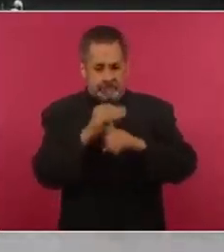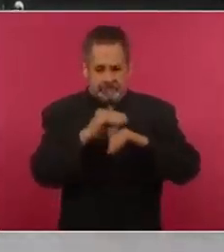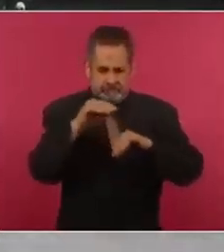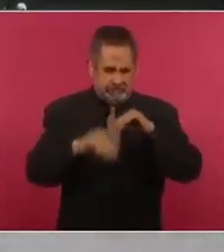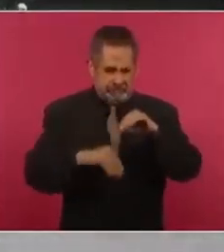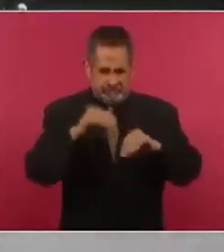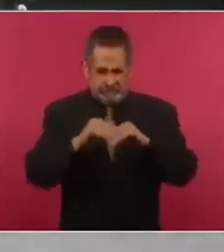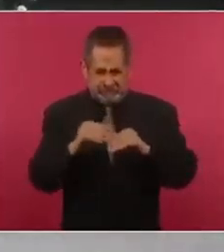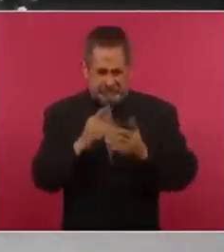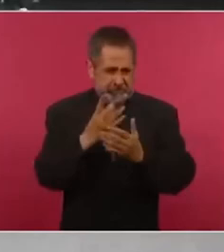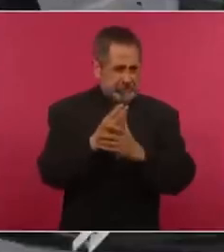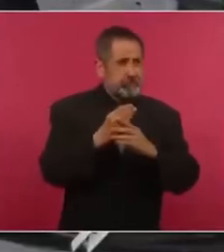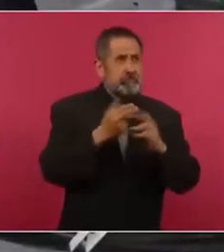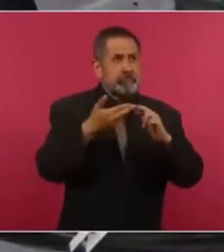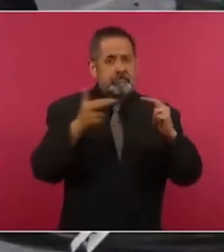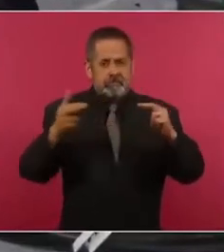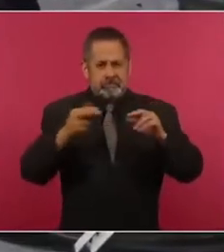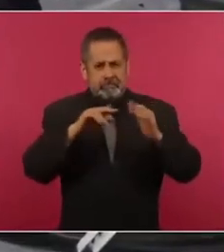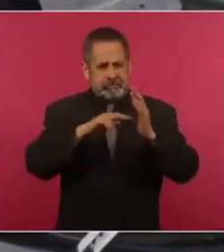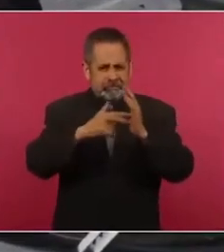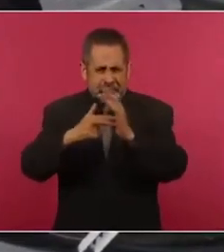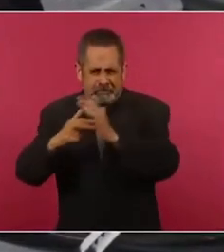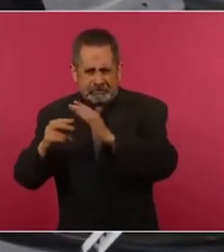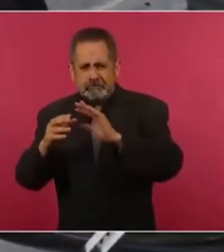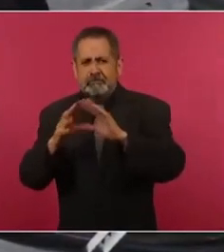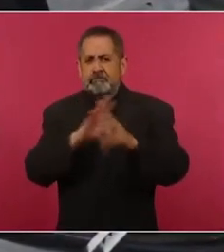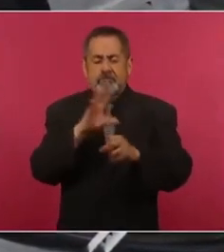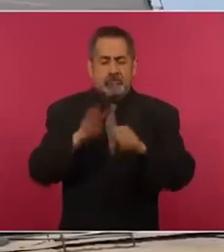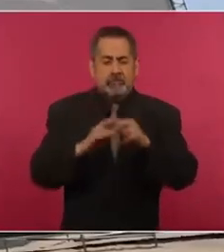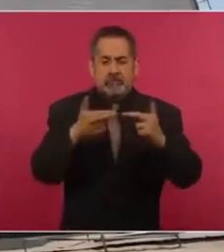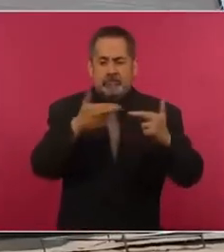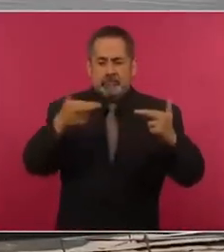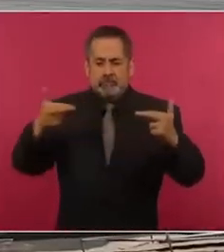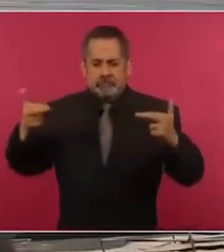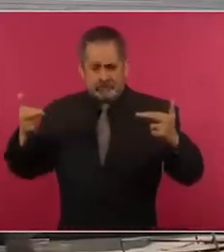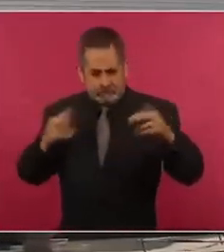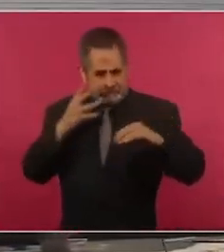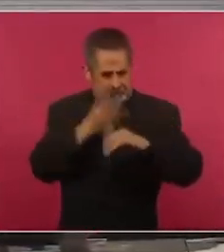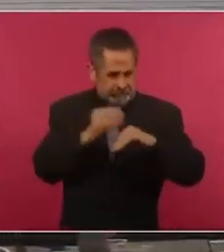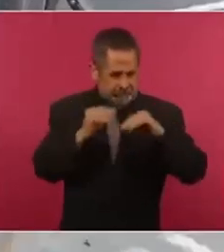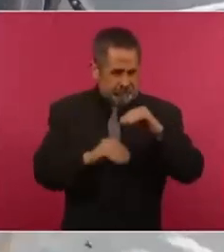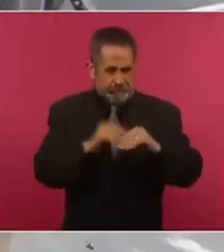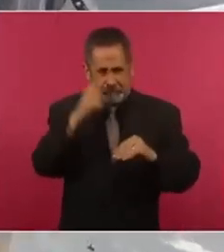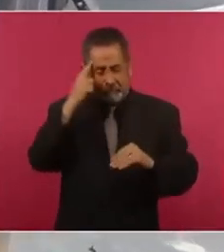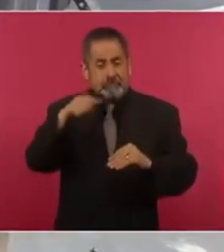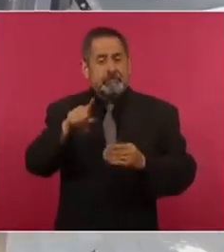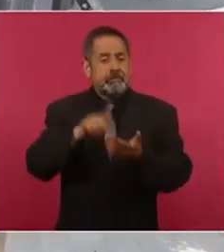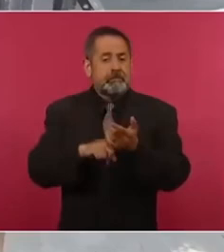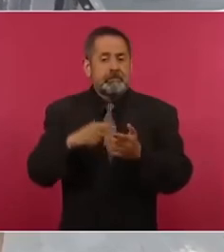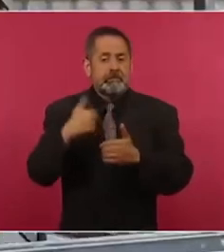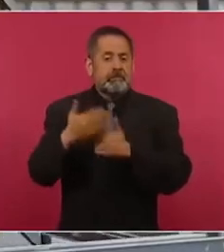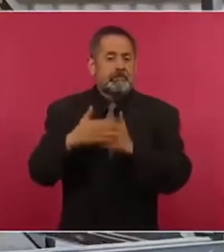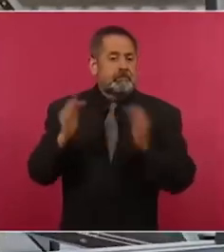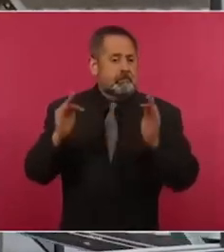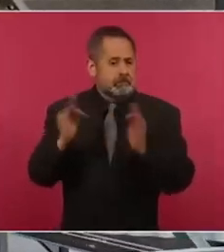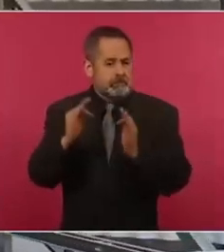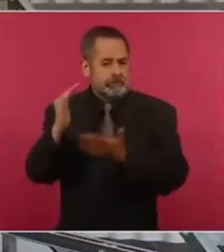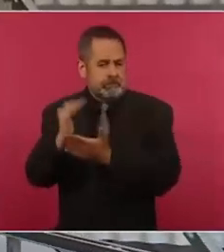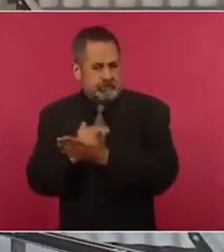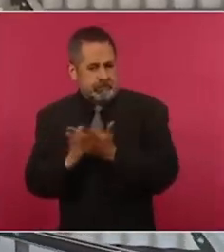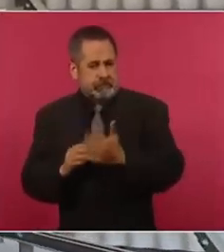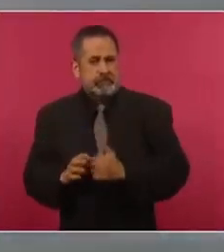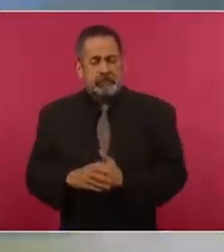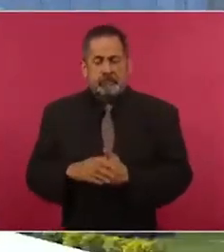equipos en el interior y se realizan trabajos correspondientes a cableado. En las 4 torres de enfriamiento, continúa el trabajo en internos y